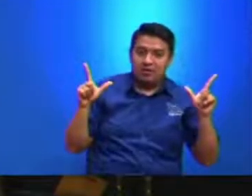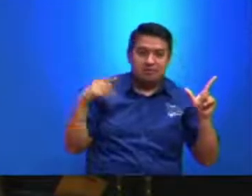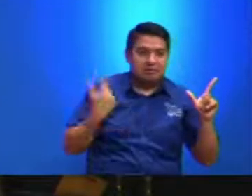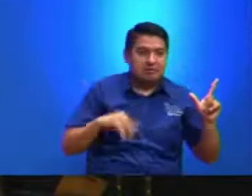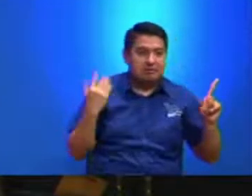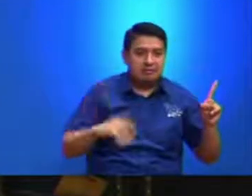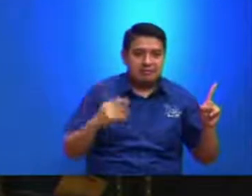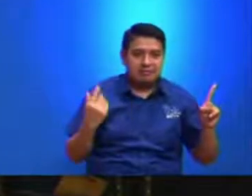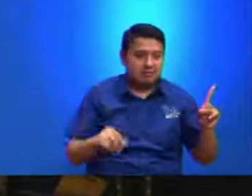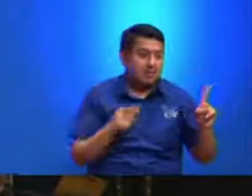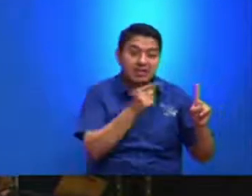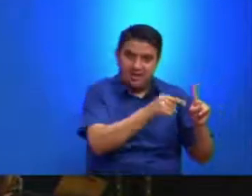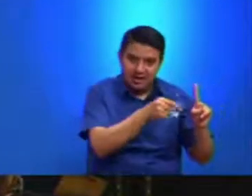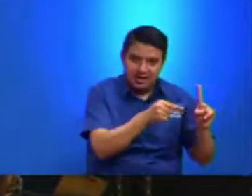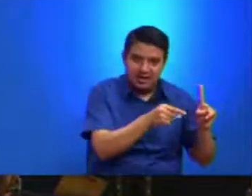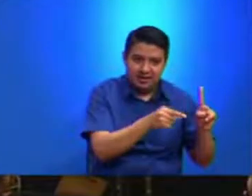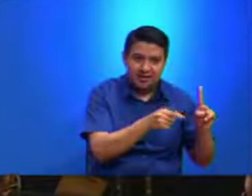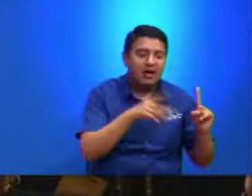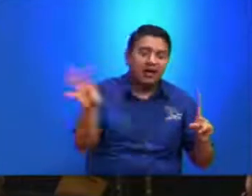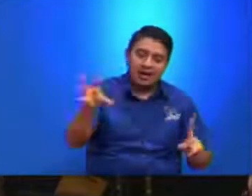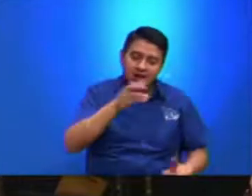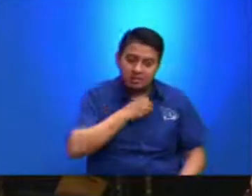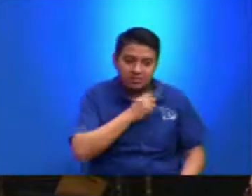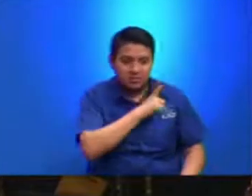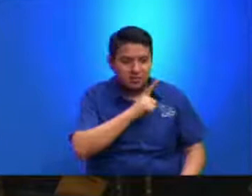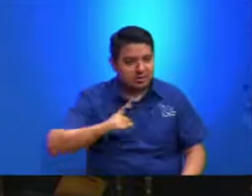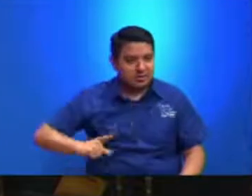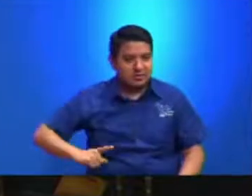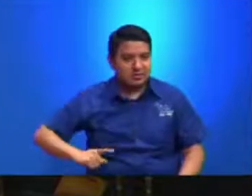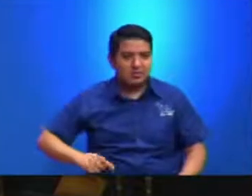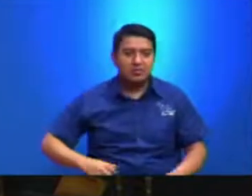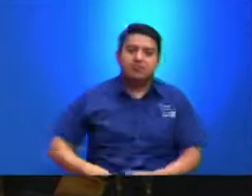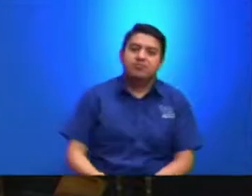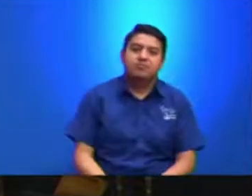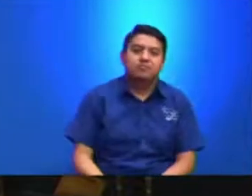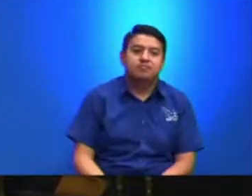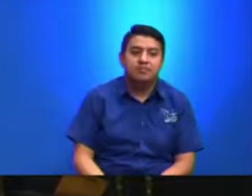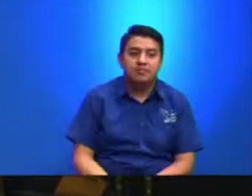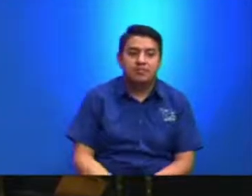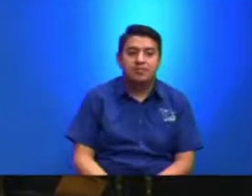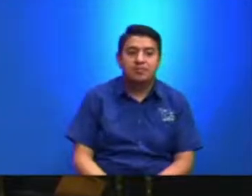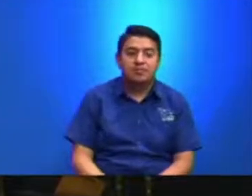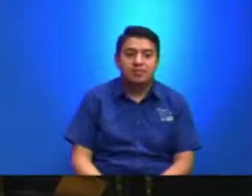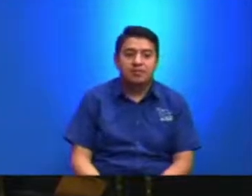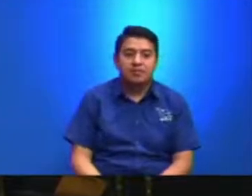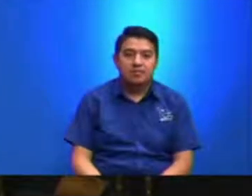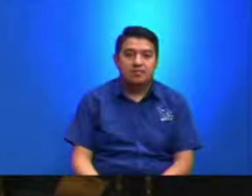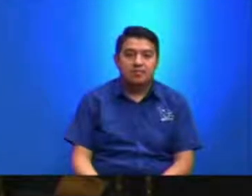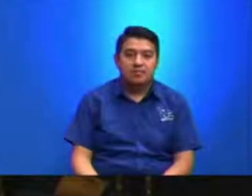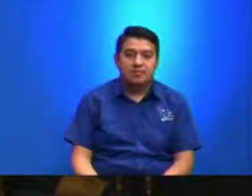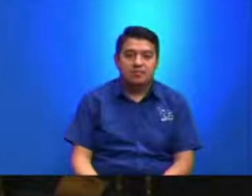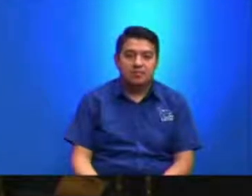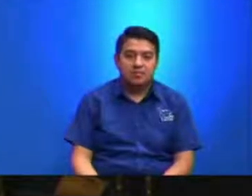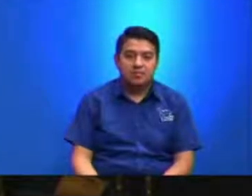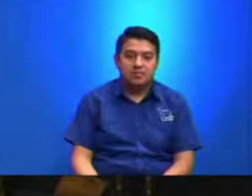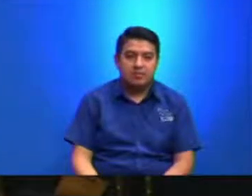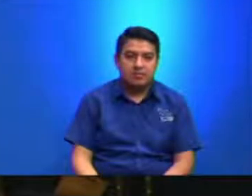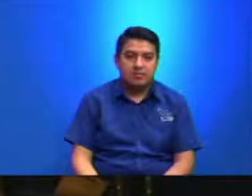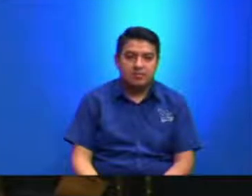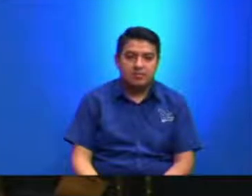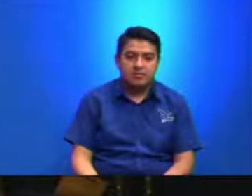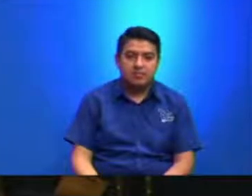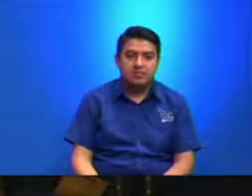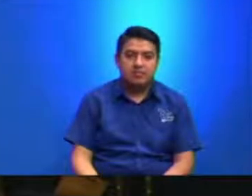Ahí se convirtió. Mire, yo solo le conté como 2 minutos, pero me va a decir que no es bonito. Es un